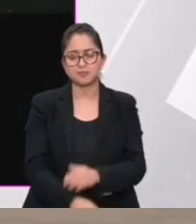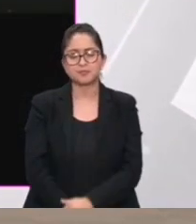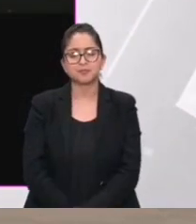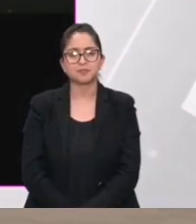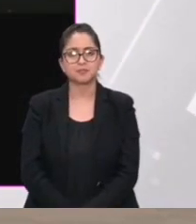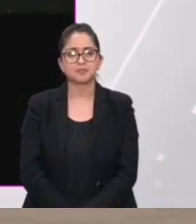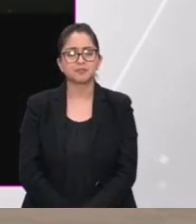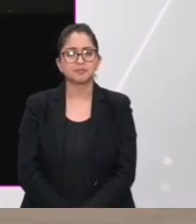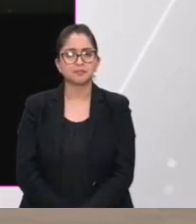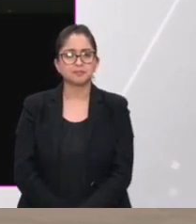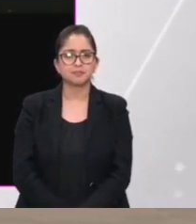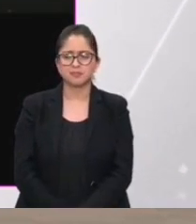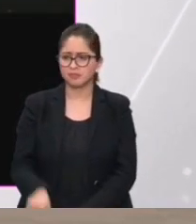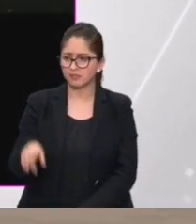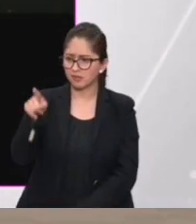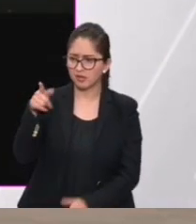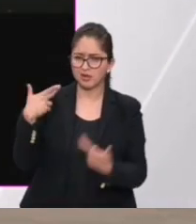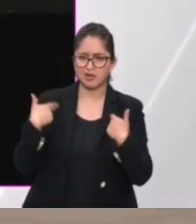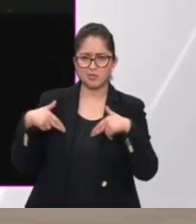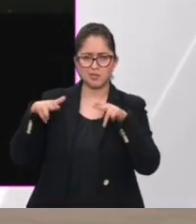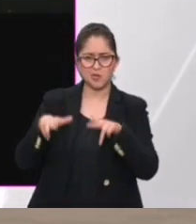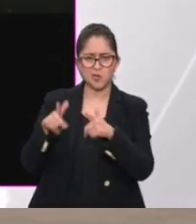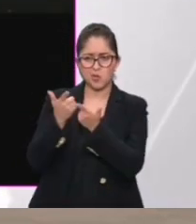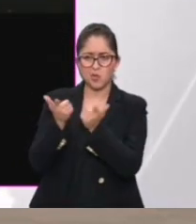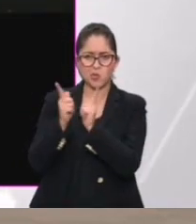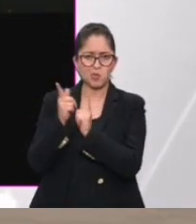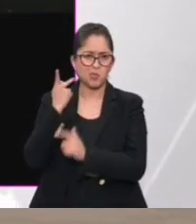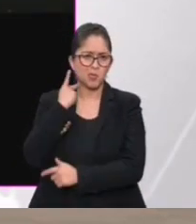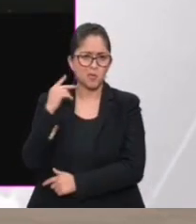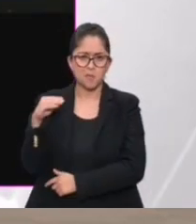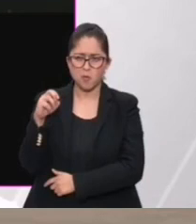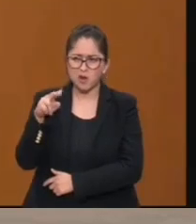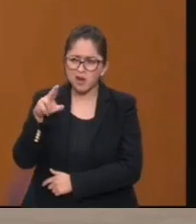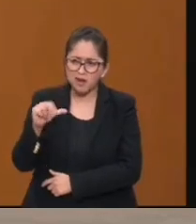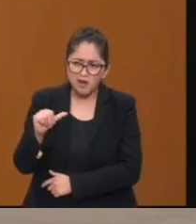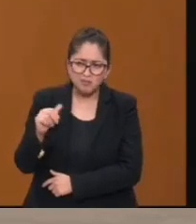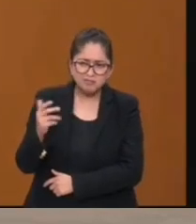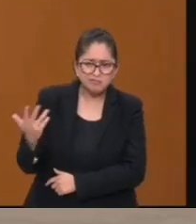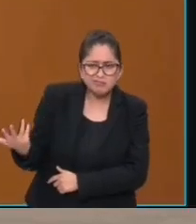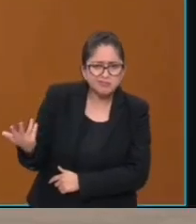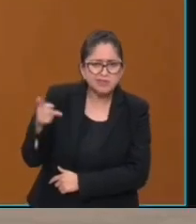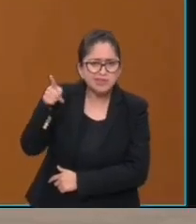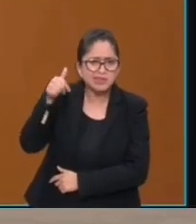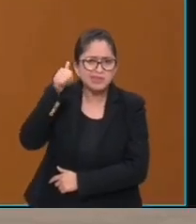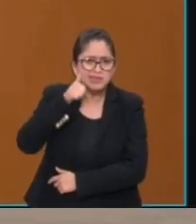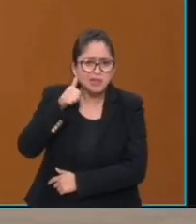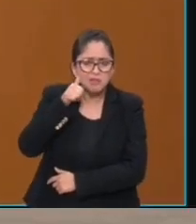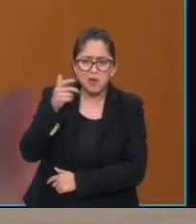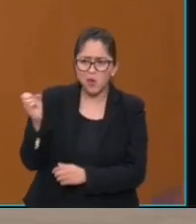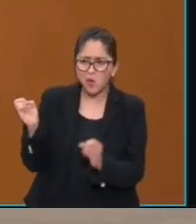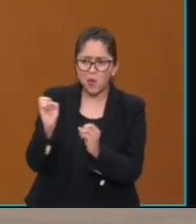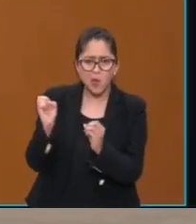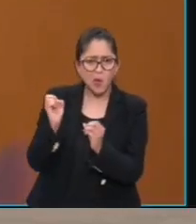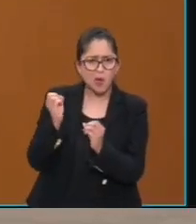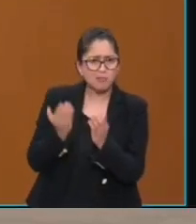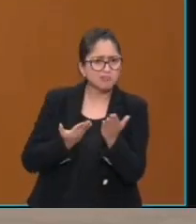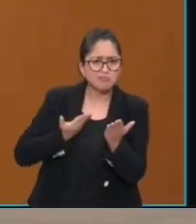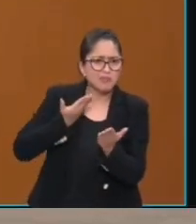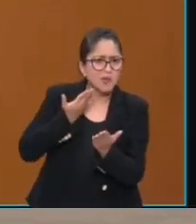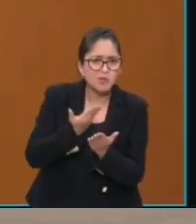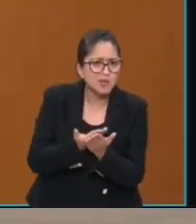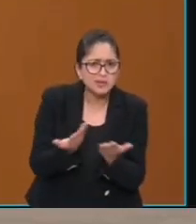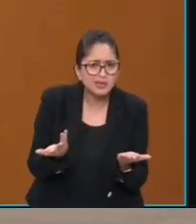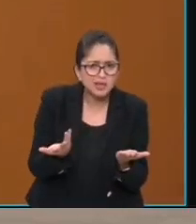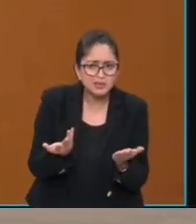que me sorprende al representante de Morena no escucharlo realmente, no solo hablar de las propuestas, sino